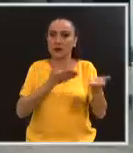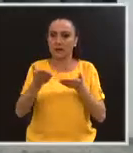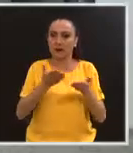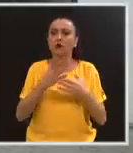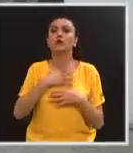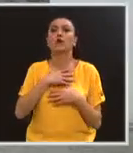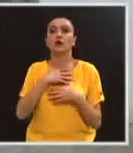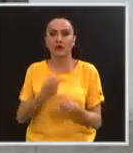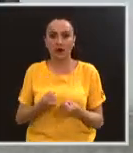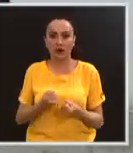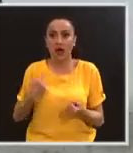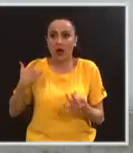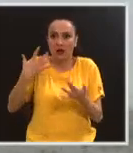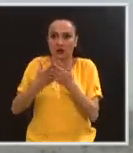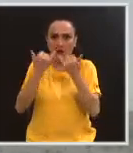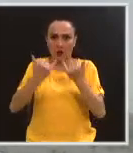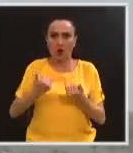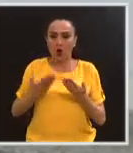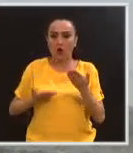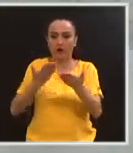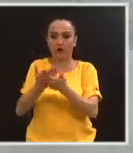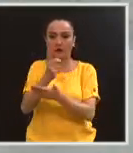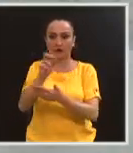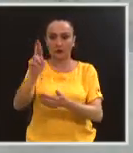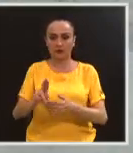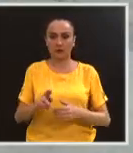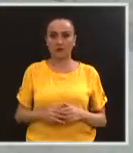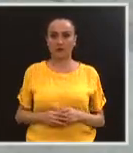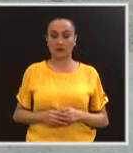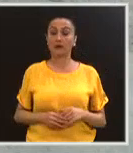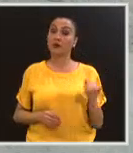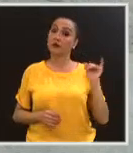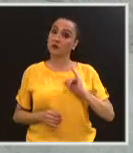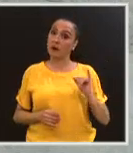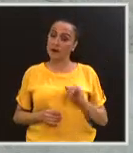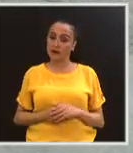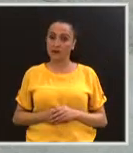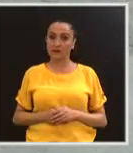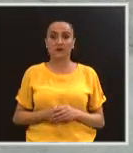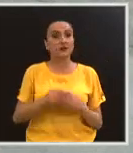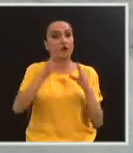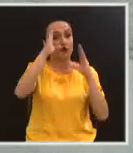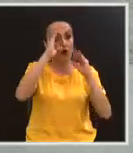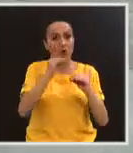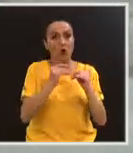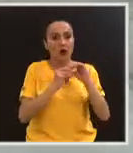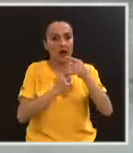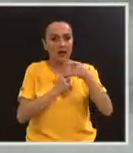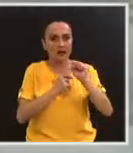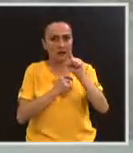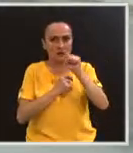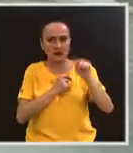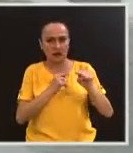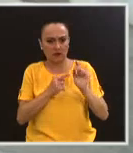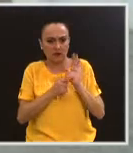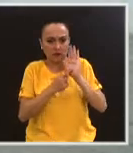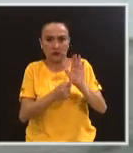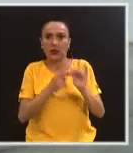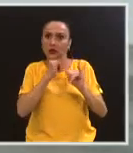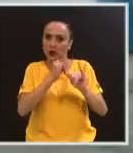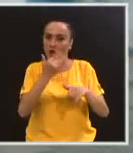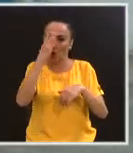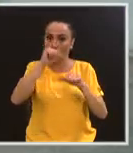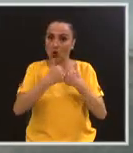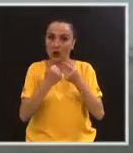confiable que hasta la fecha hemos ofrecido a Costa Rica Por otra parte también se informó que gaz Z había planteado una demanda contra